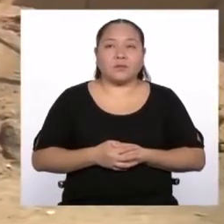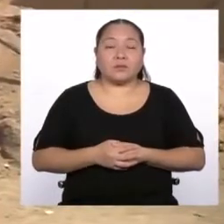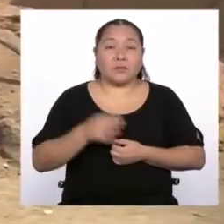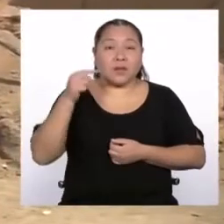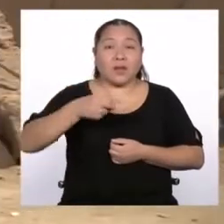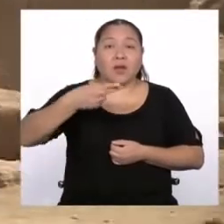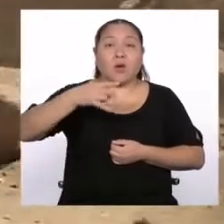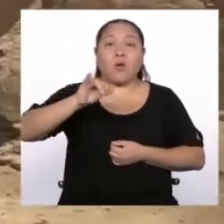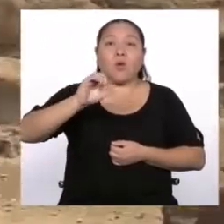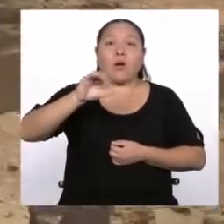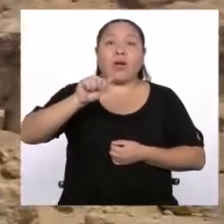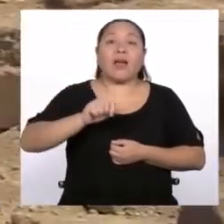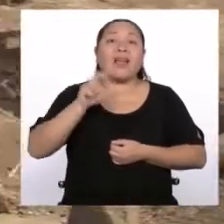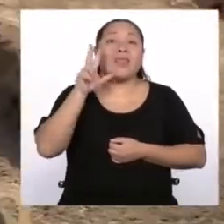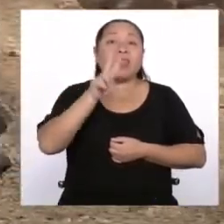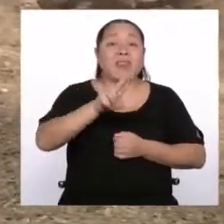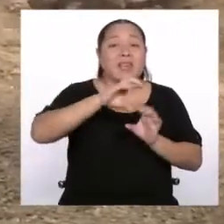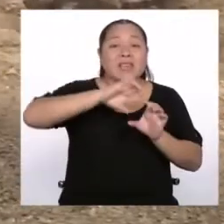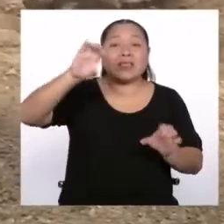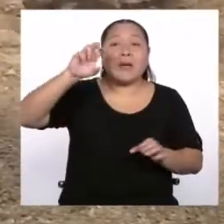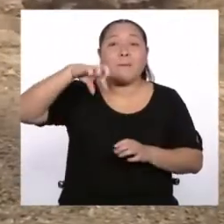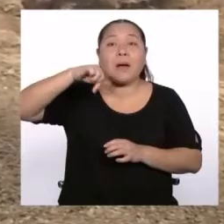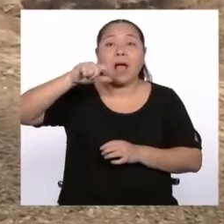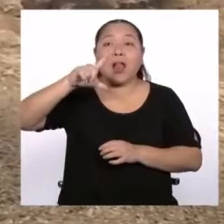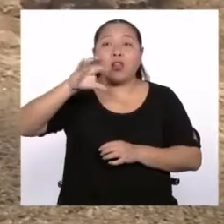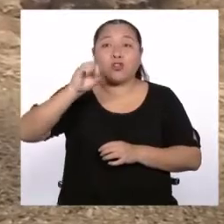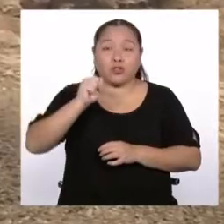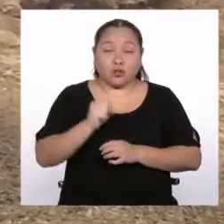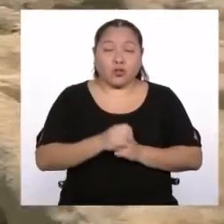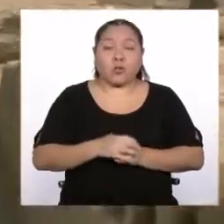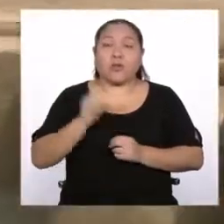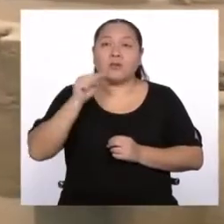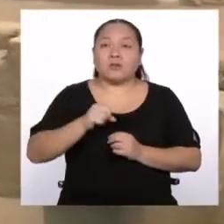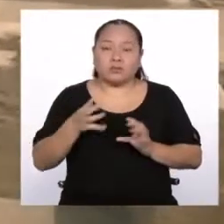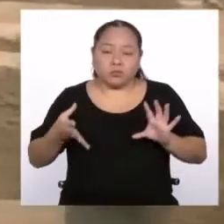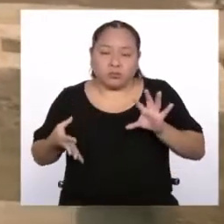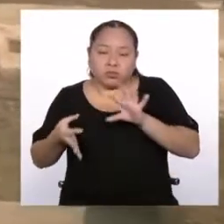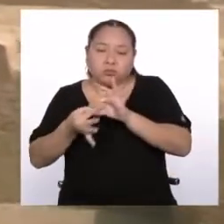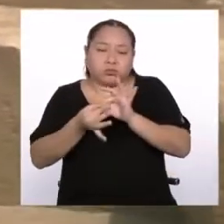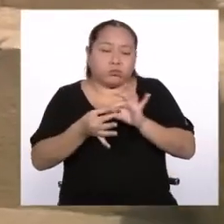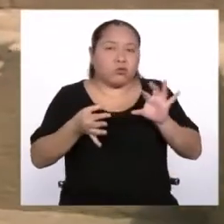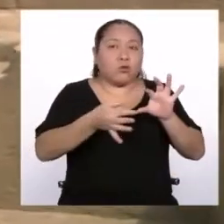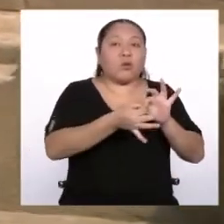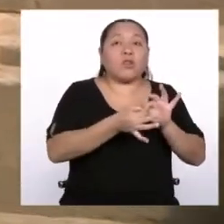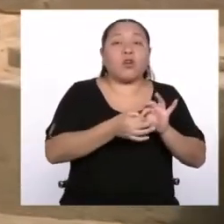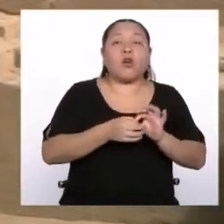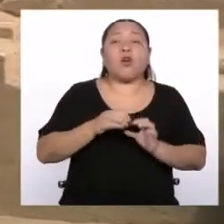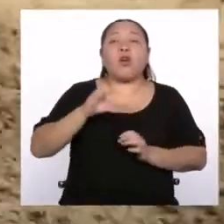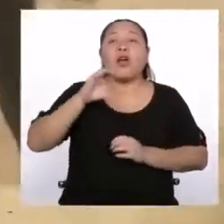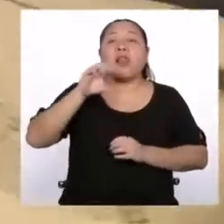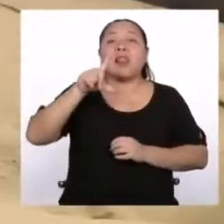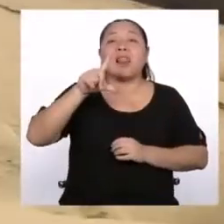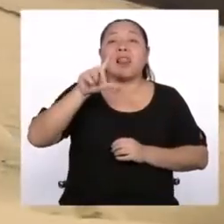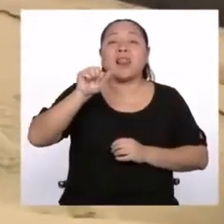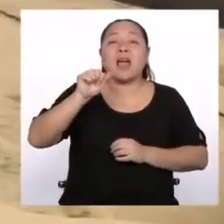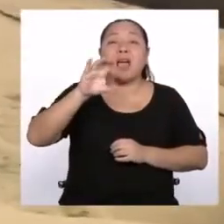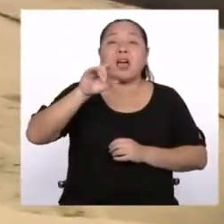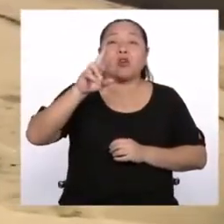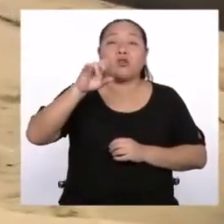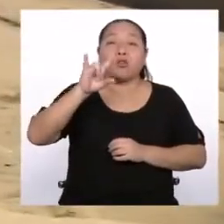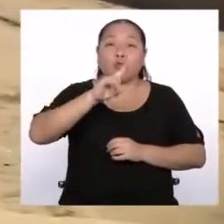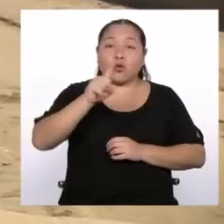La Huaca Tres Palos forma un conjunto arquitectónico con las huacas La Cruz, Cruz Blanca y San